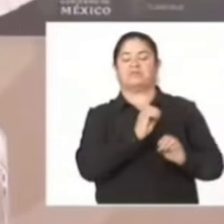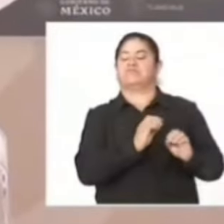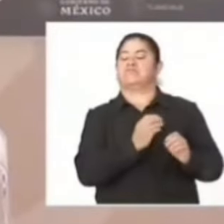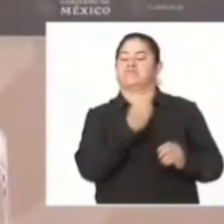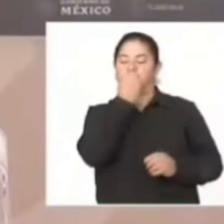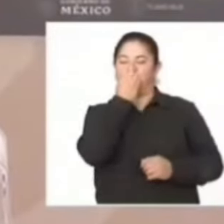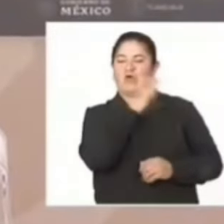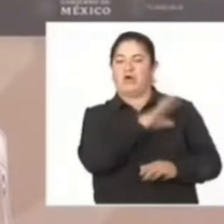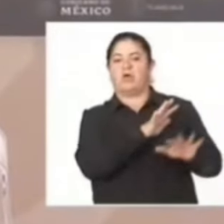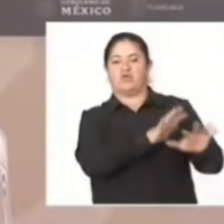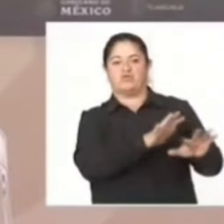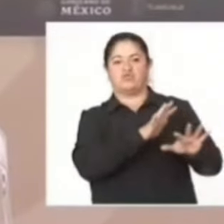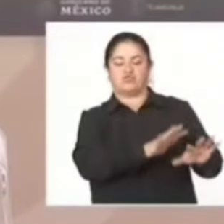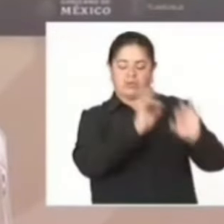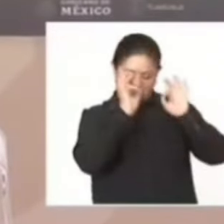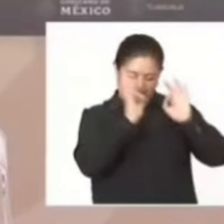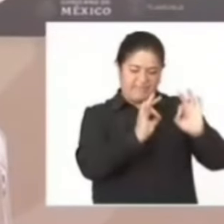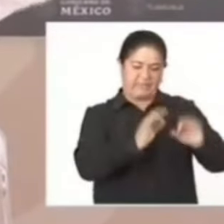extraordinaria.